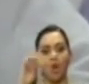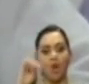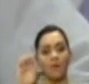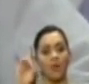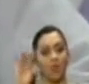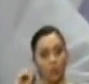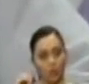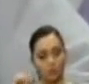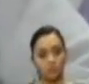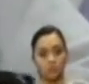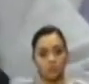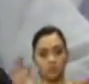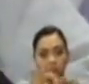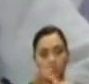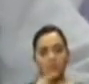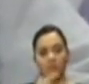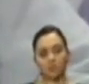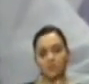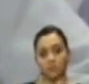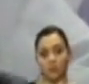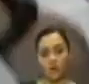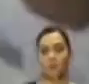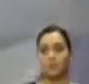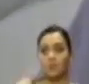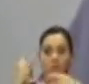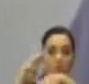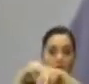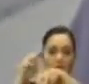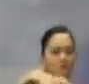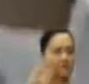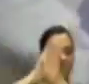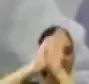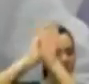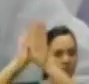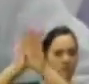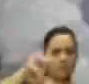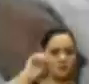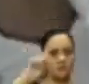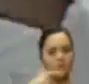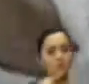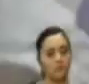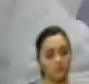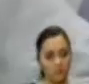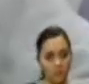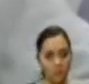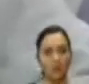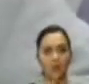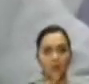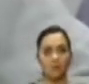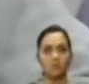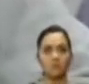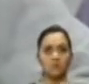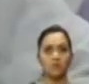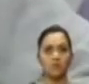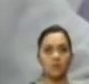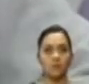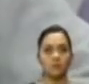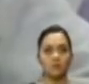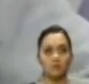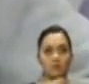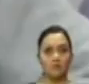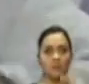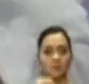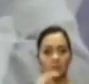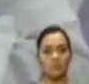tenemos casa en Miami por gusto, ¿no? Ahora una sociedad cristiana está que me insulta, y mi departamento en Miami, departamento de 62 metros cuadrados